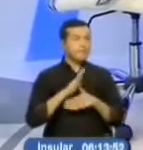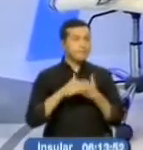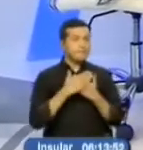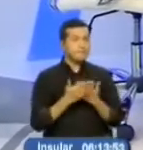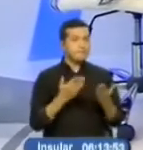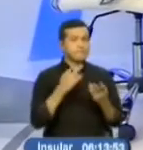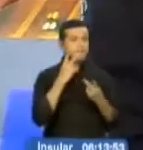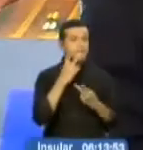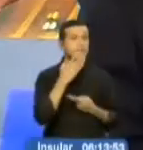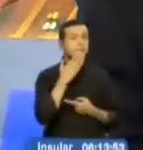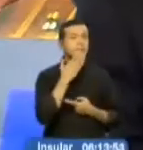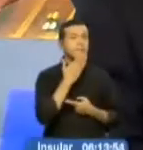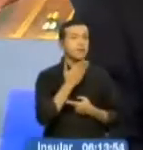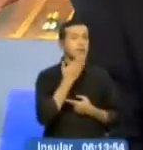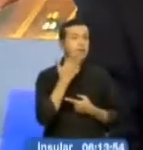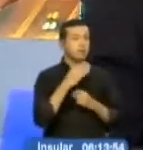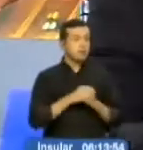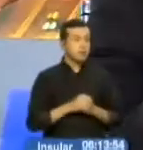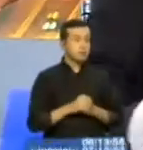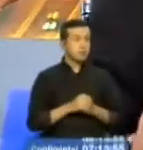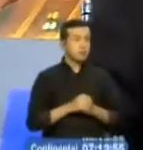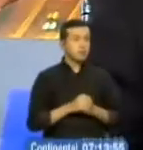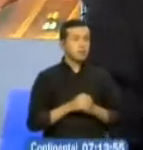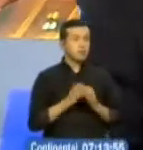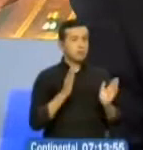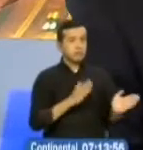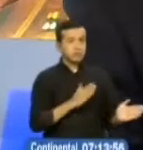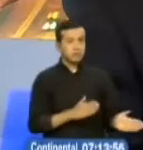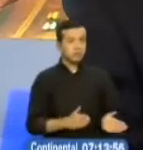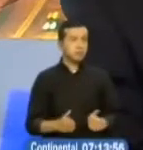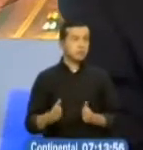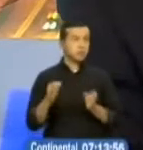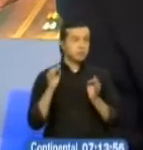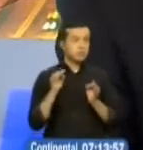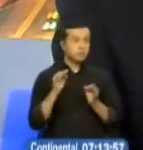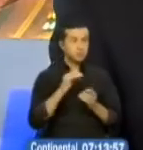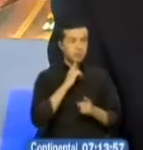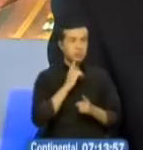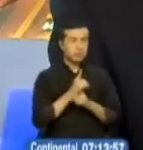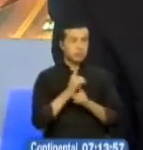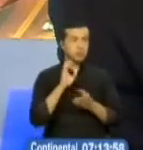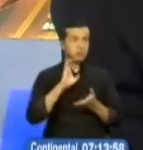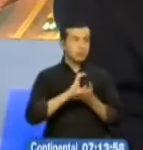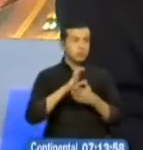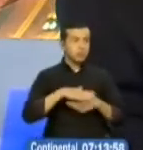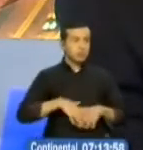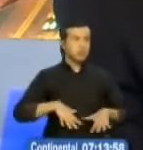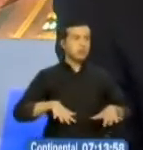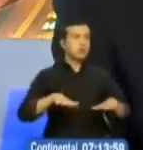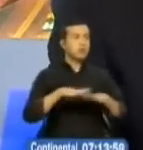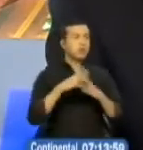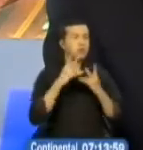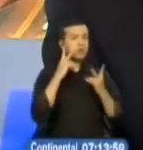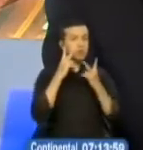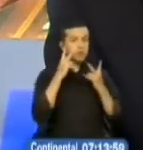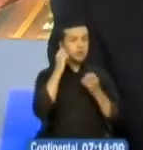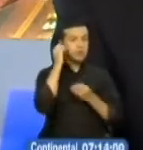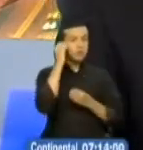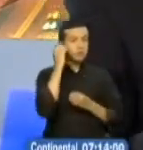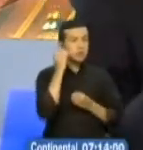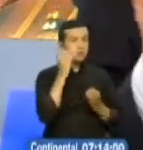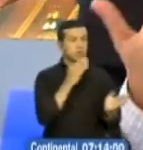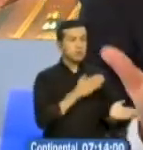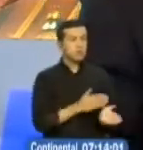desde forma como se organizó la logística el centro de cómputo del sistema informático